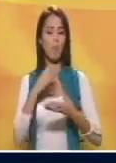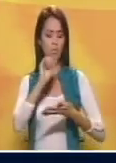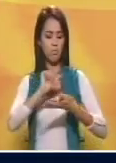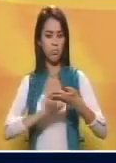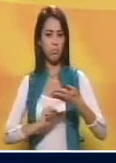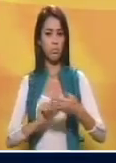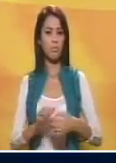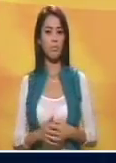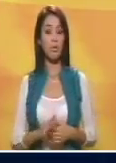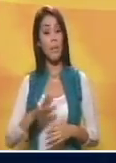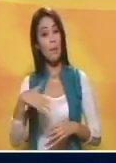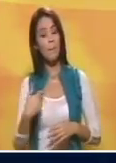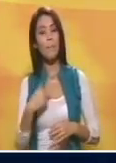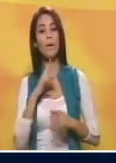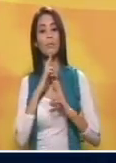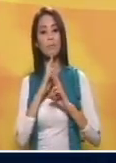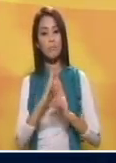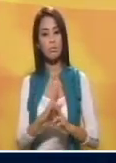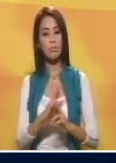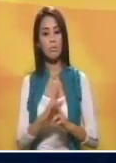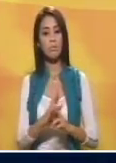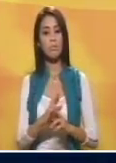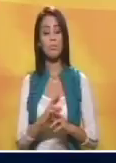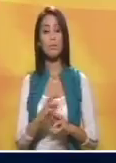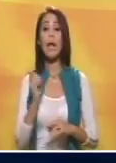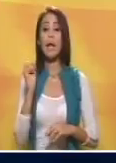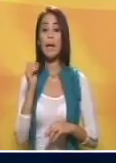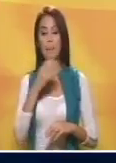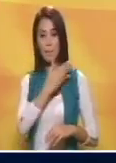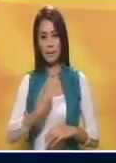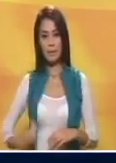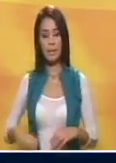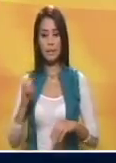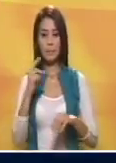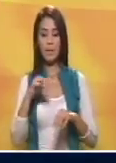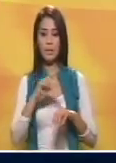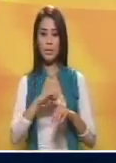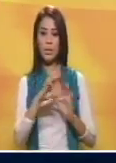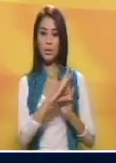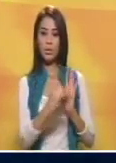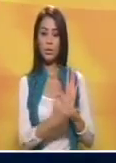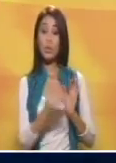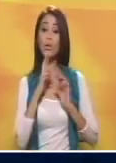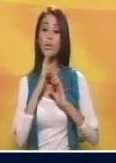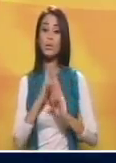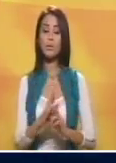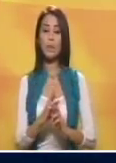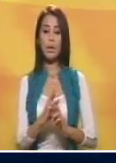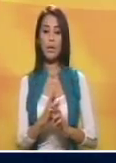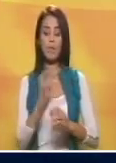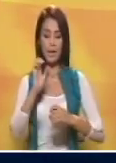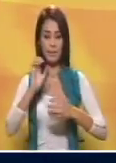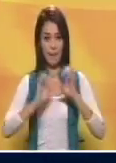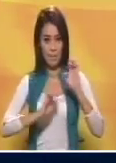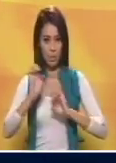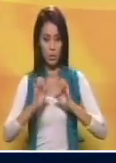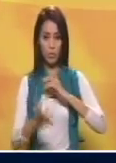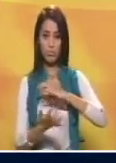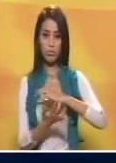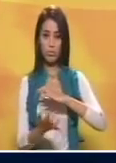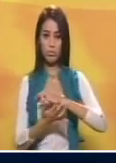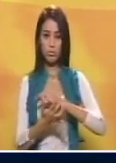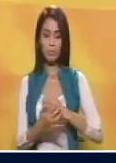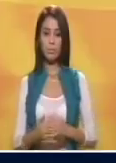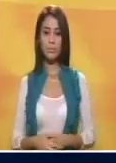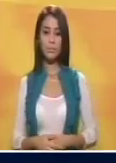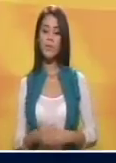le informaremos a la Presidenta de la Asamblea Nacional Constituyente los resultados de esta evaluación técnica que